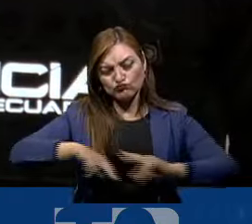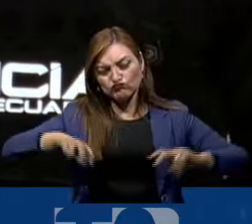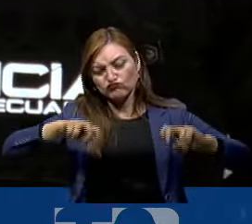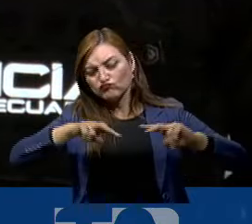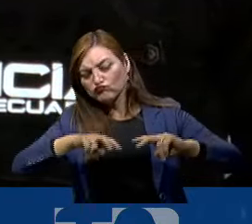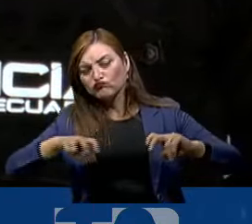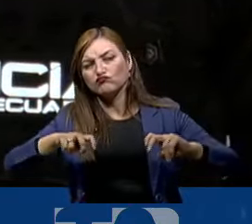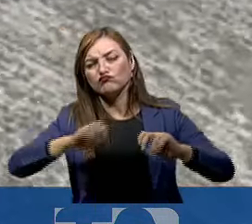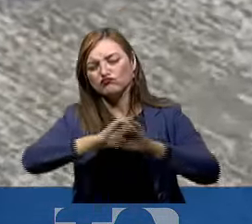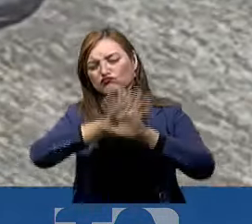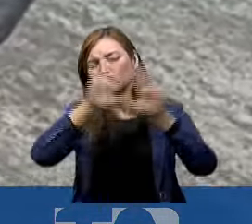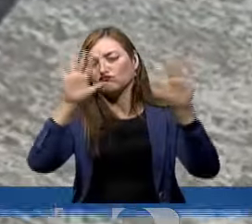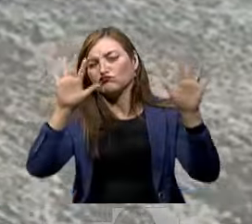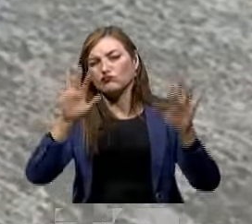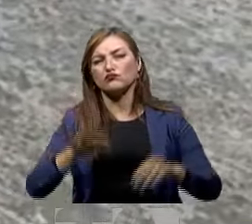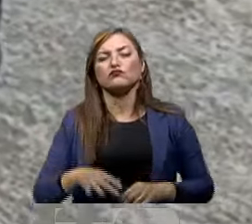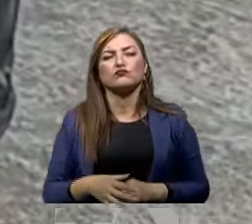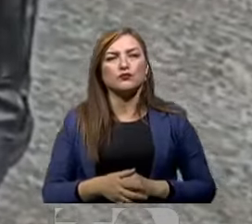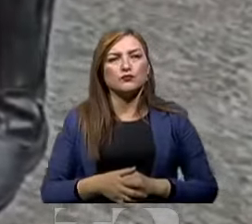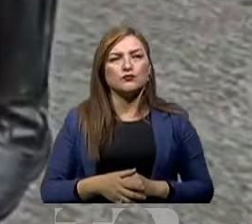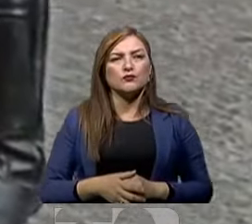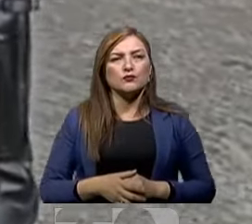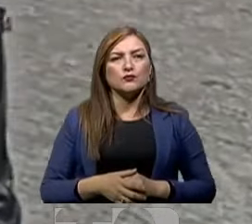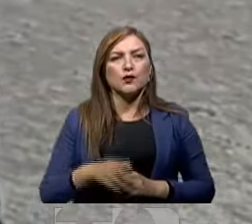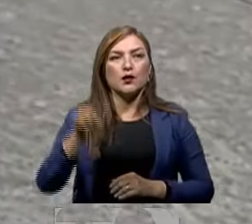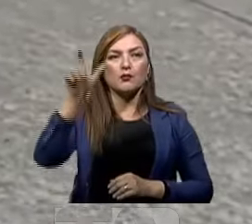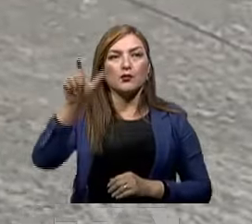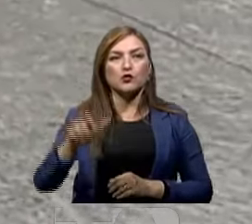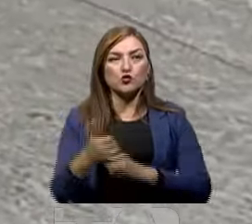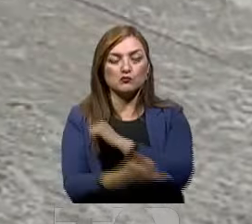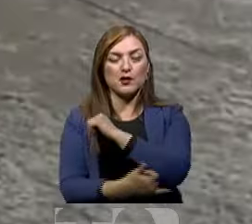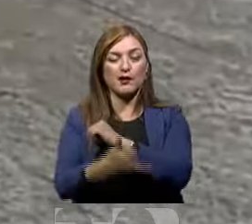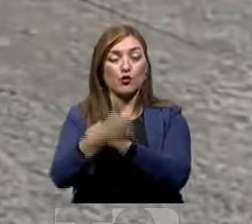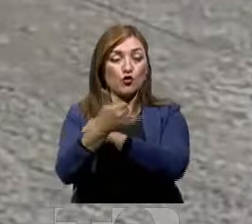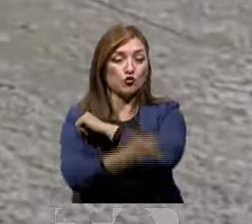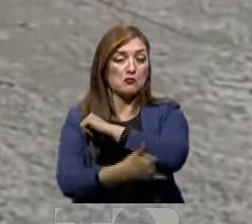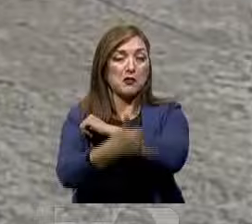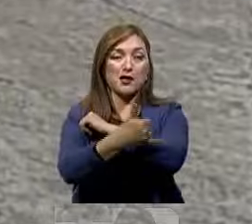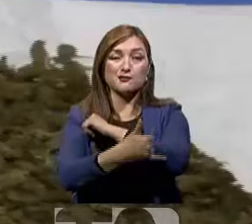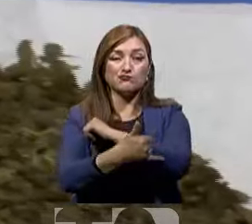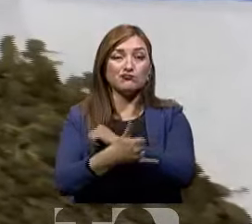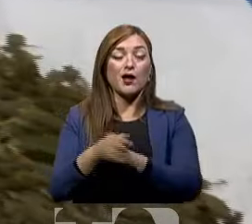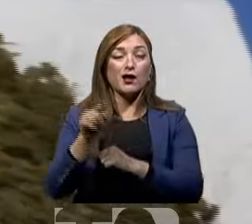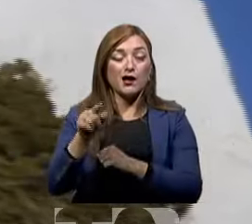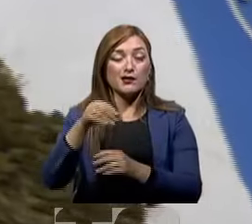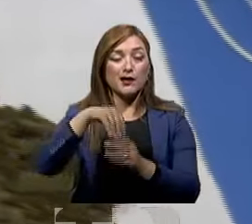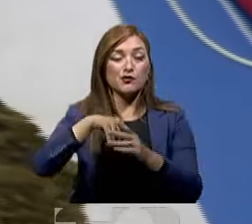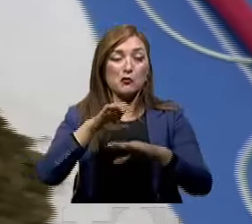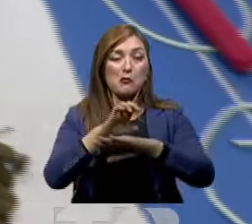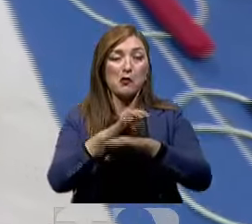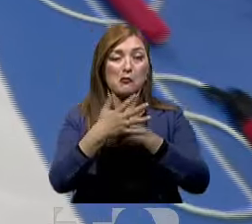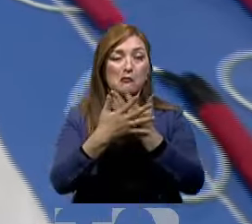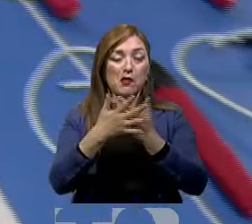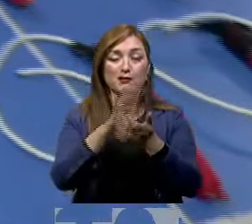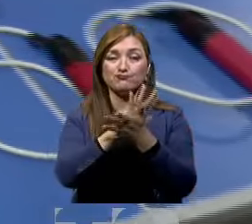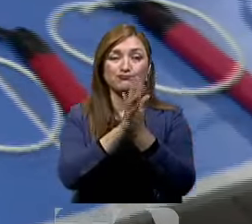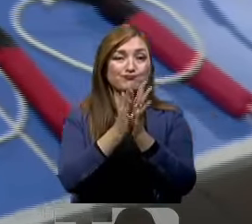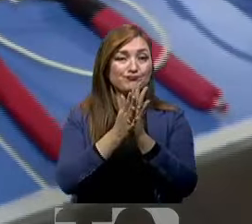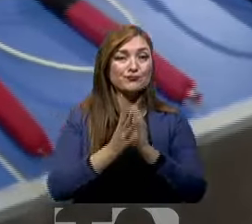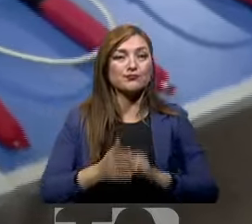tener una versión más clara del caso. El extranjero no registra antecedentes penales en Ecuador. Además de los explosivos,